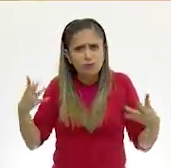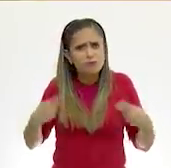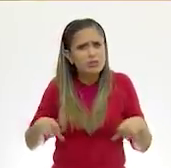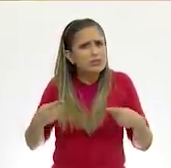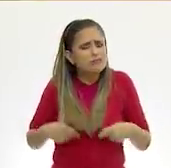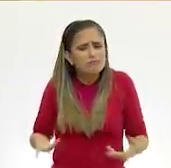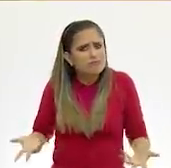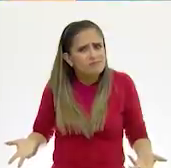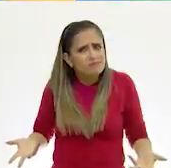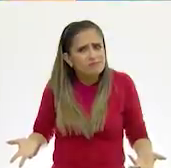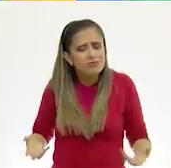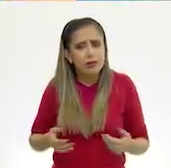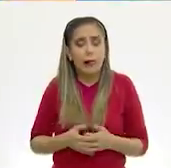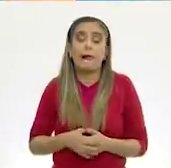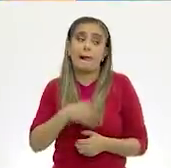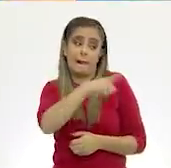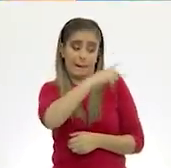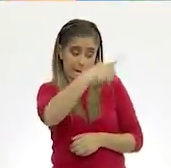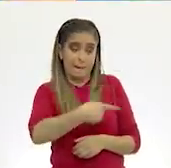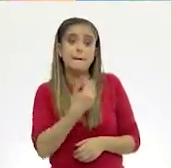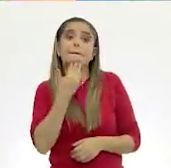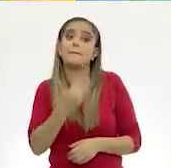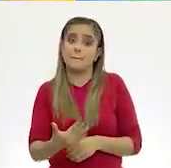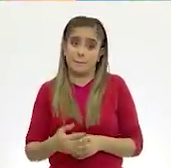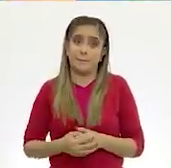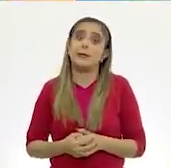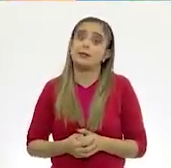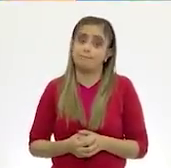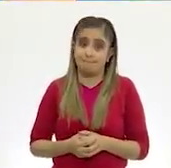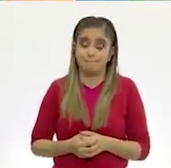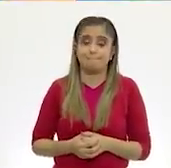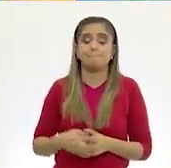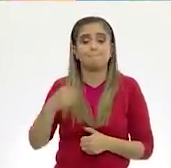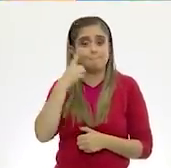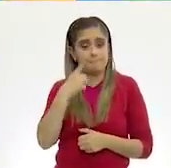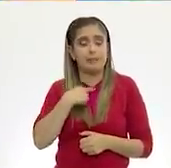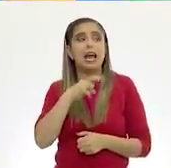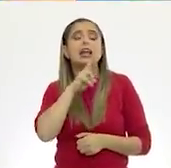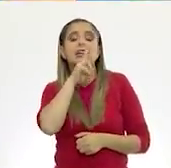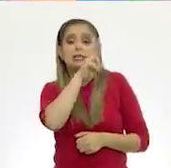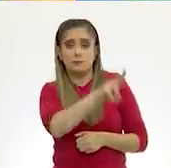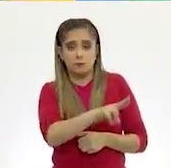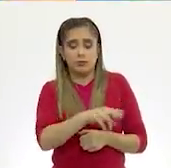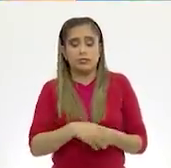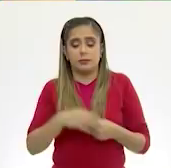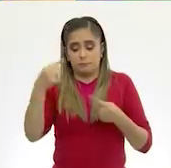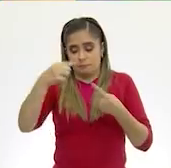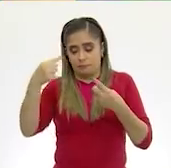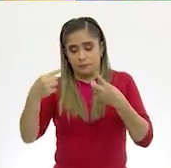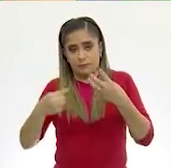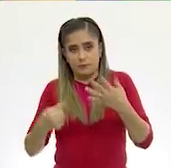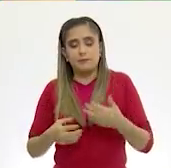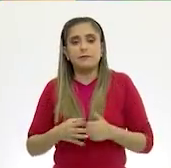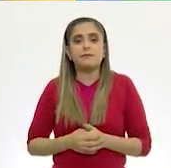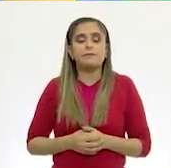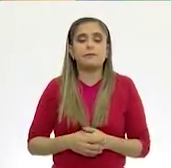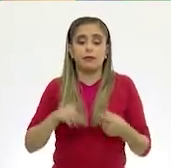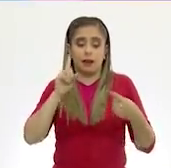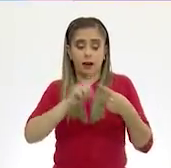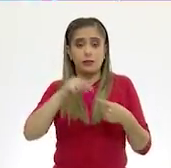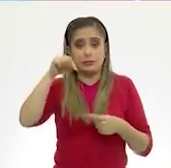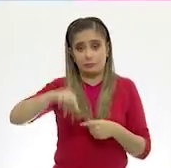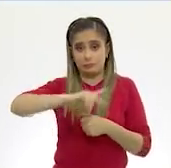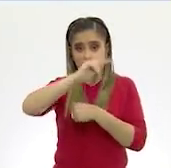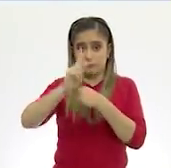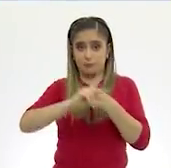población? Excelente pregunta. Y entre las respuestas se encuentran las siguientes. En el caso de nuestro